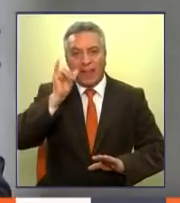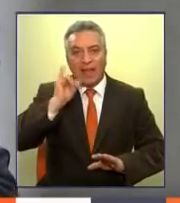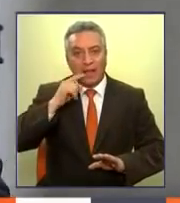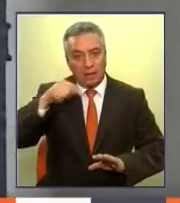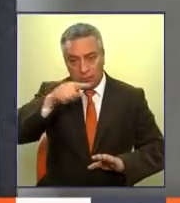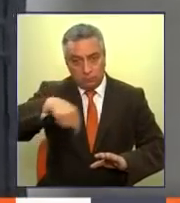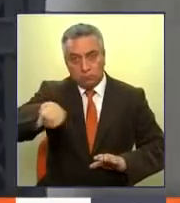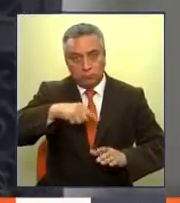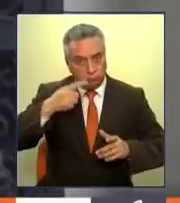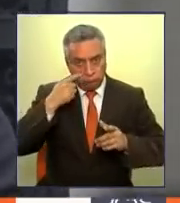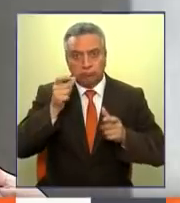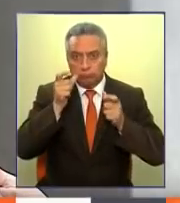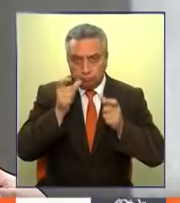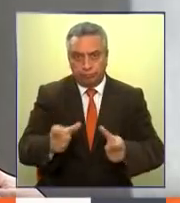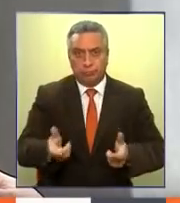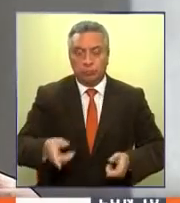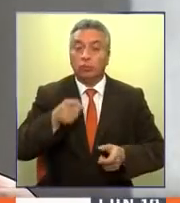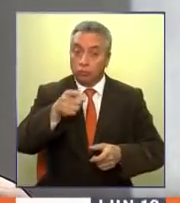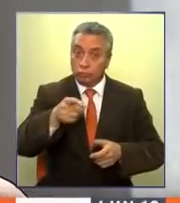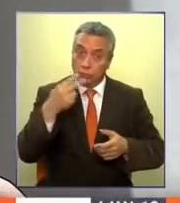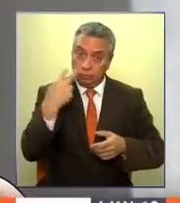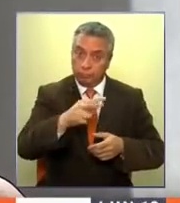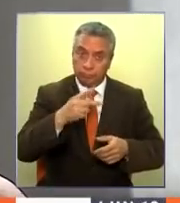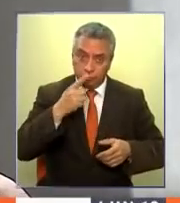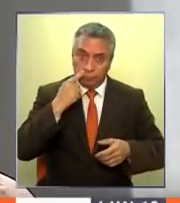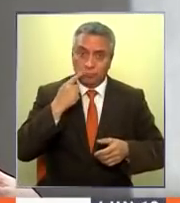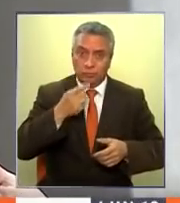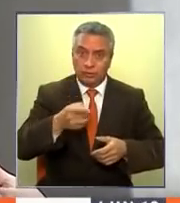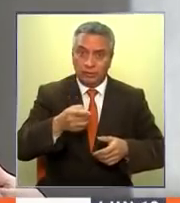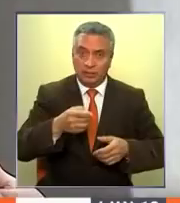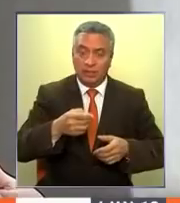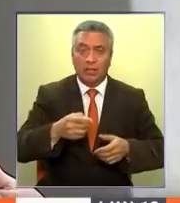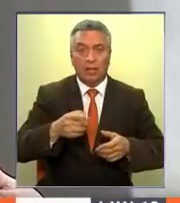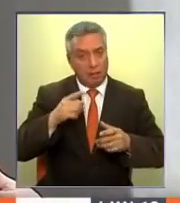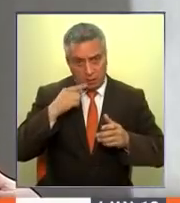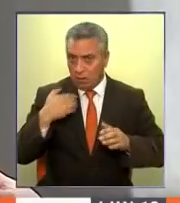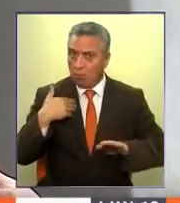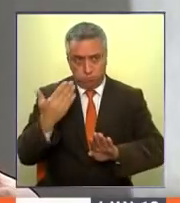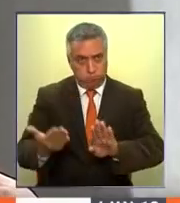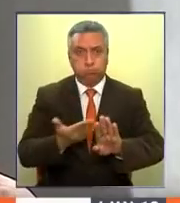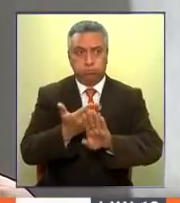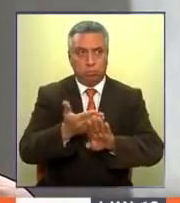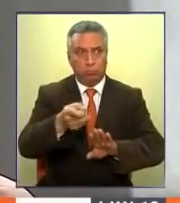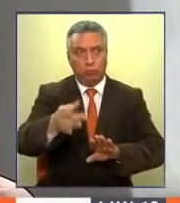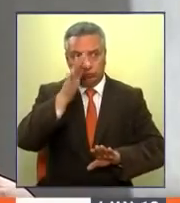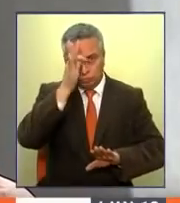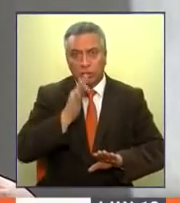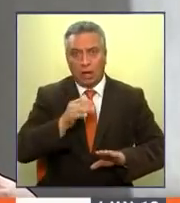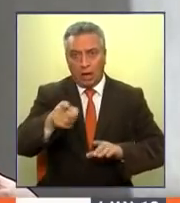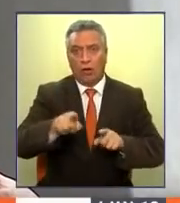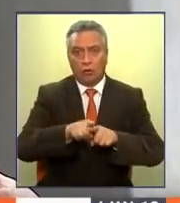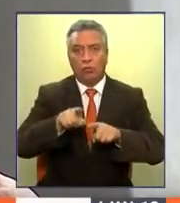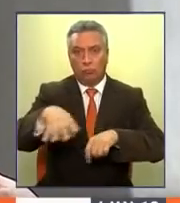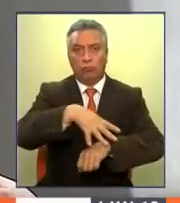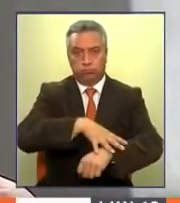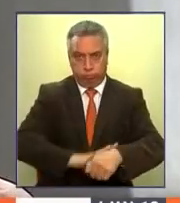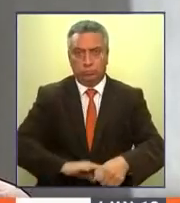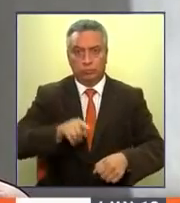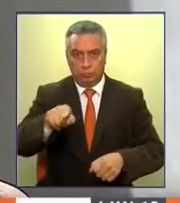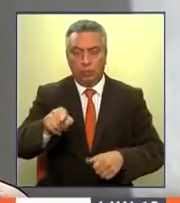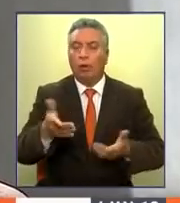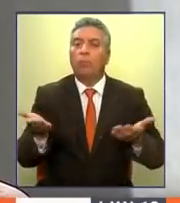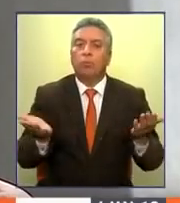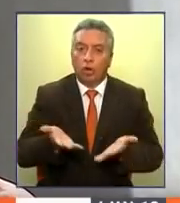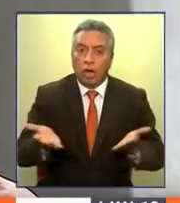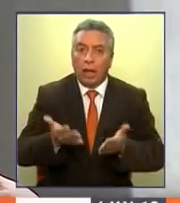el accionar de los funcionarios navales. Yo respaldo absolutamente el actuar de los funcionarios de la Armada. No solo lo respaldo,